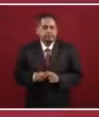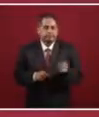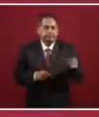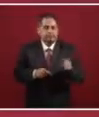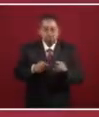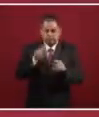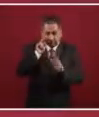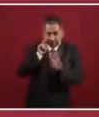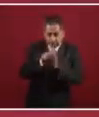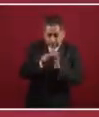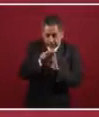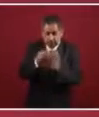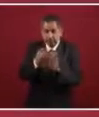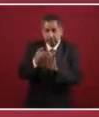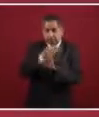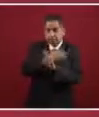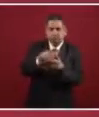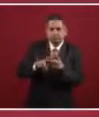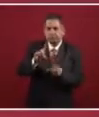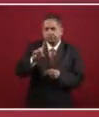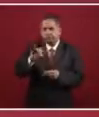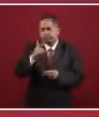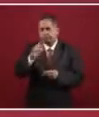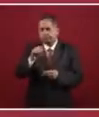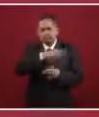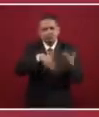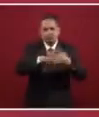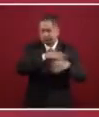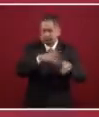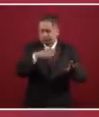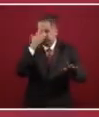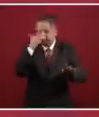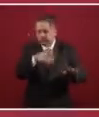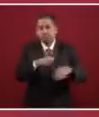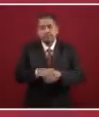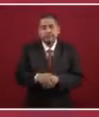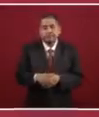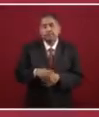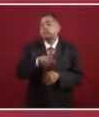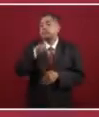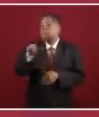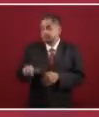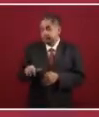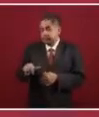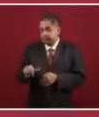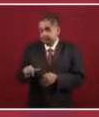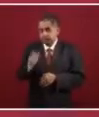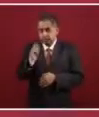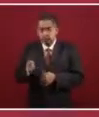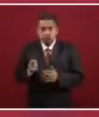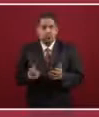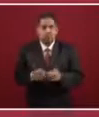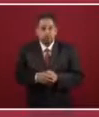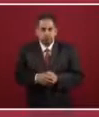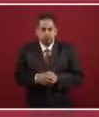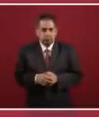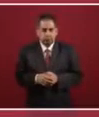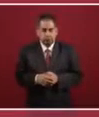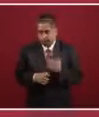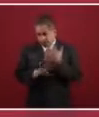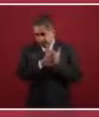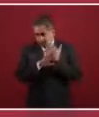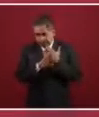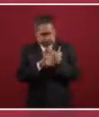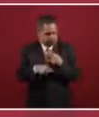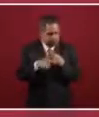video antes, Diego, todos. Y luego pues fue cosa de